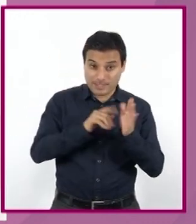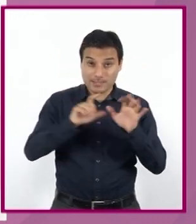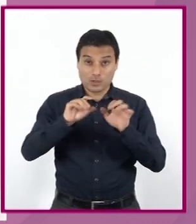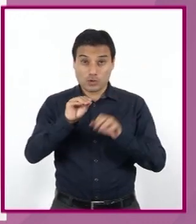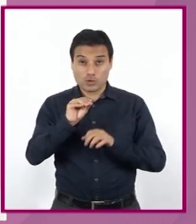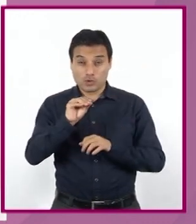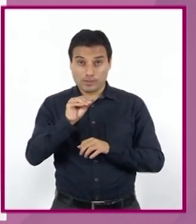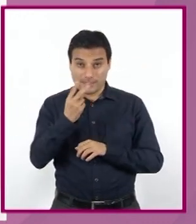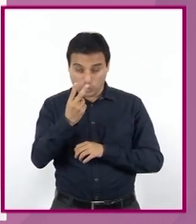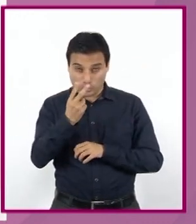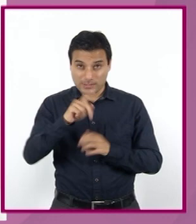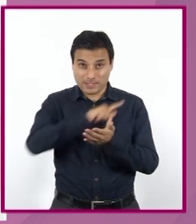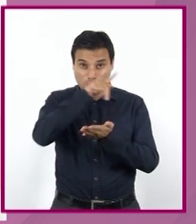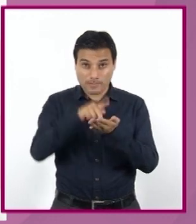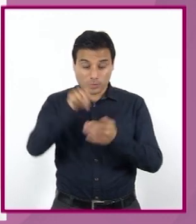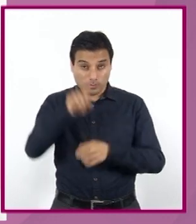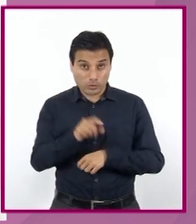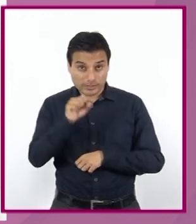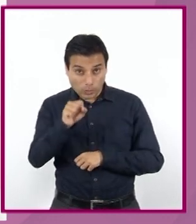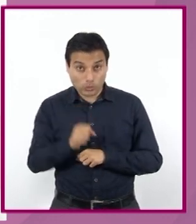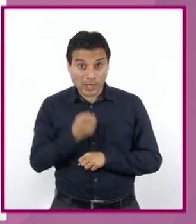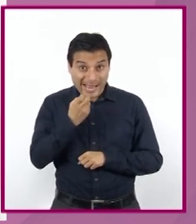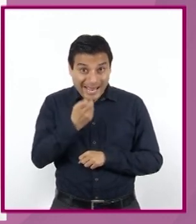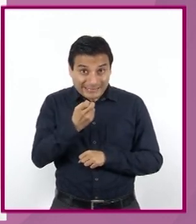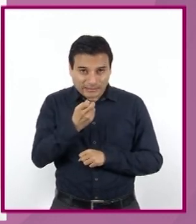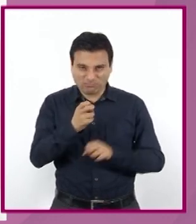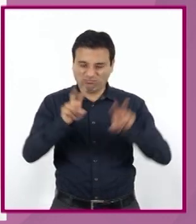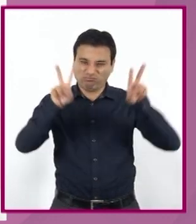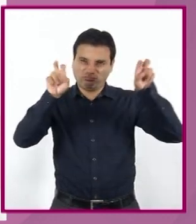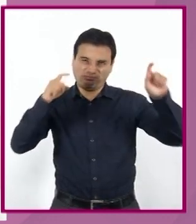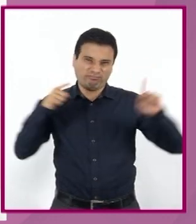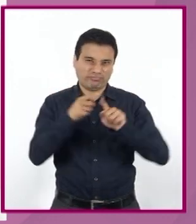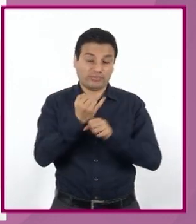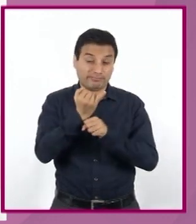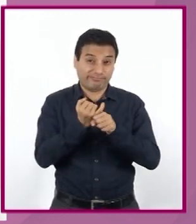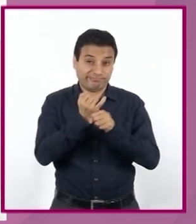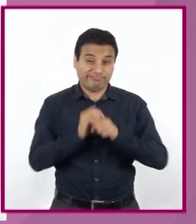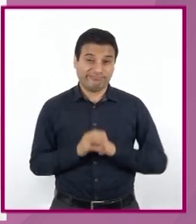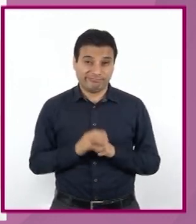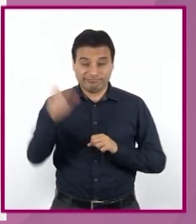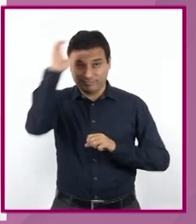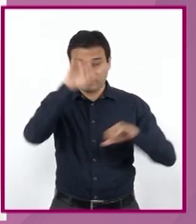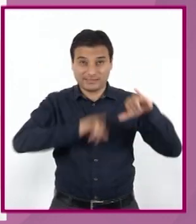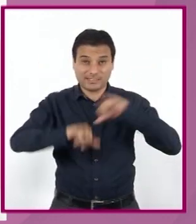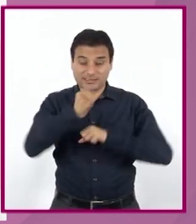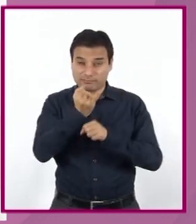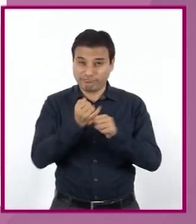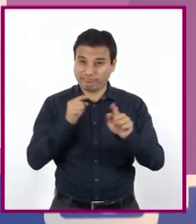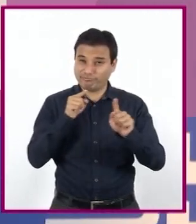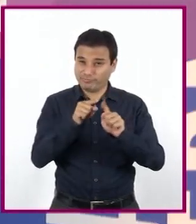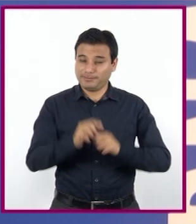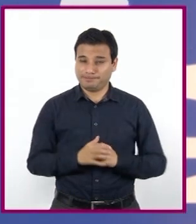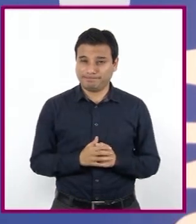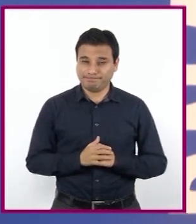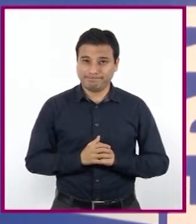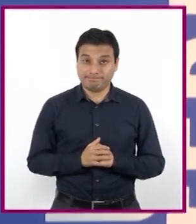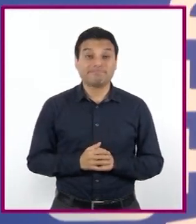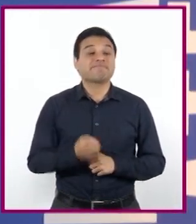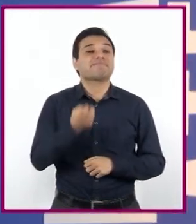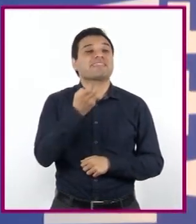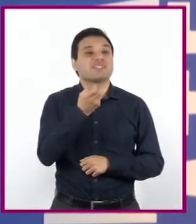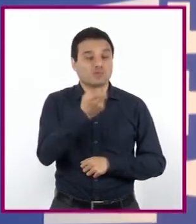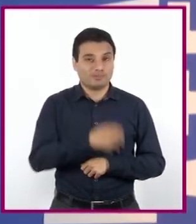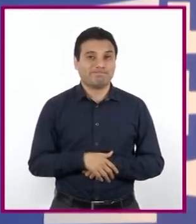299.792 kilómetros por segundo ha sido uno de los focos de atención de la ciencia a lo largo de la historia.